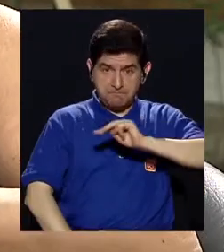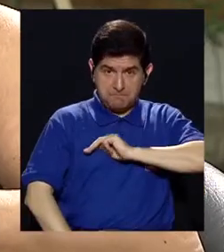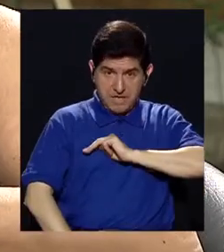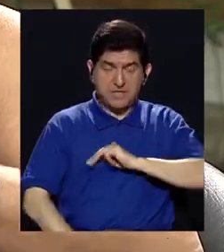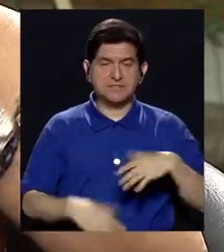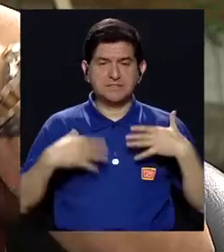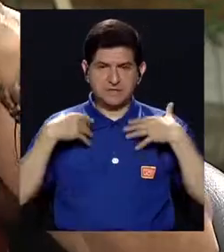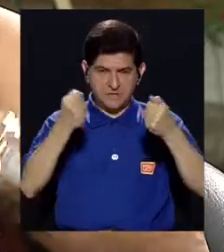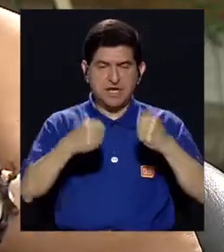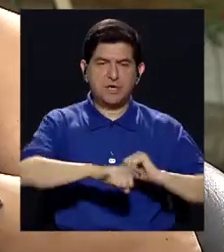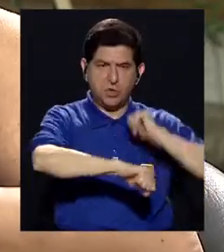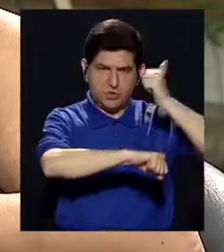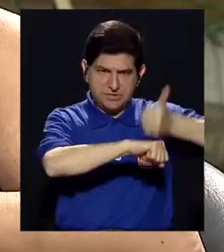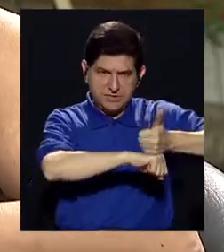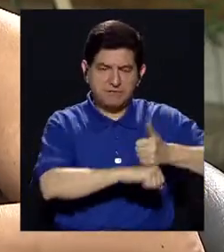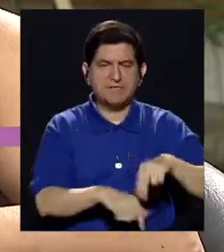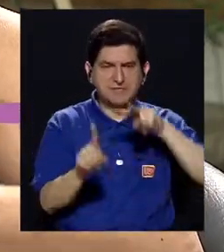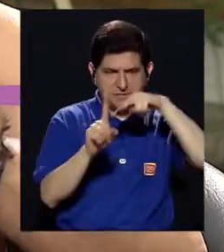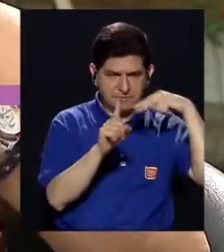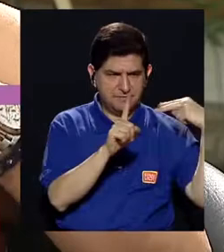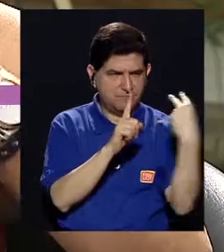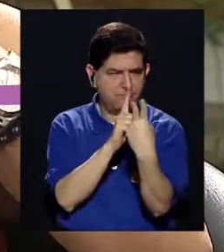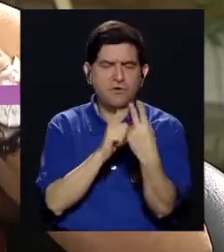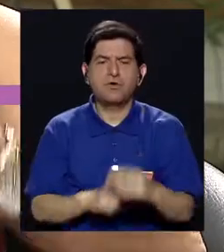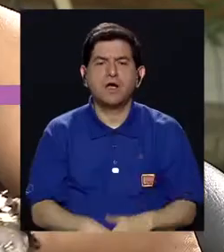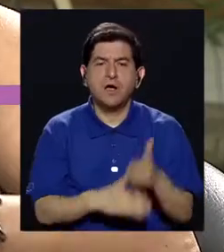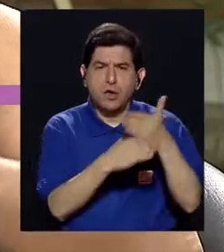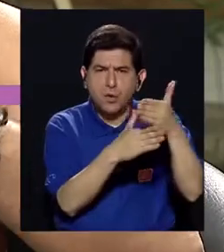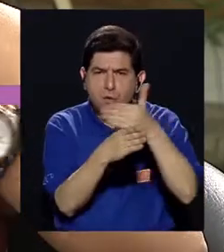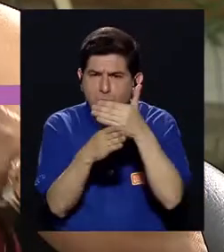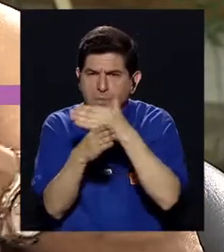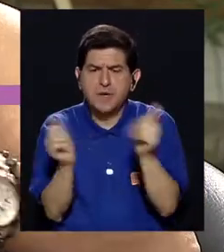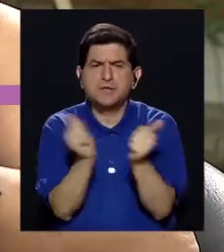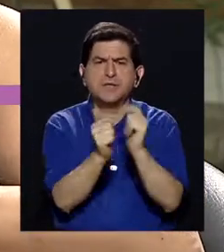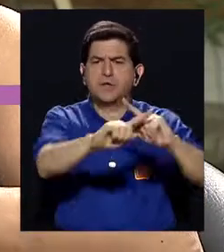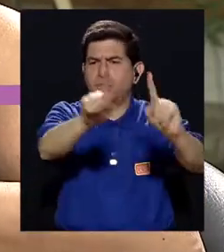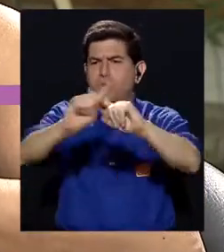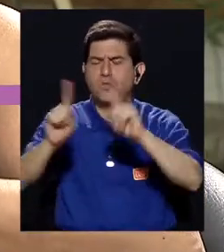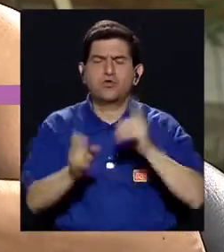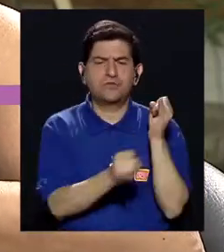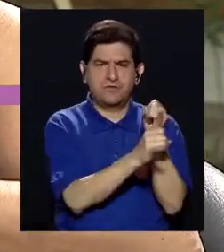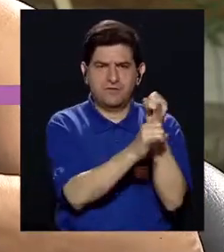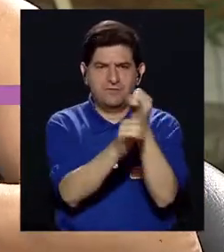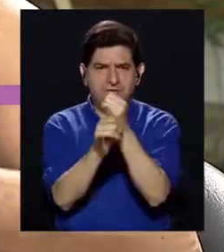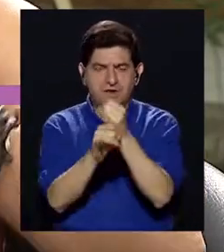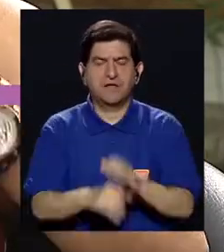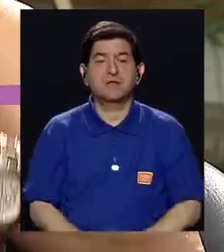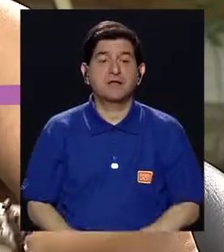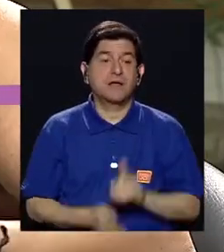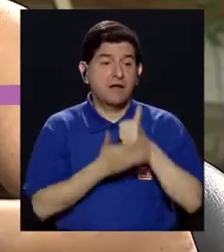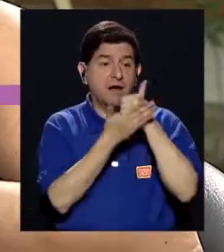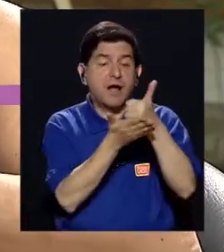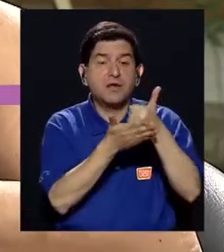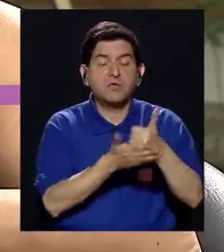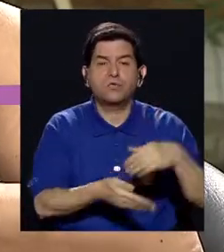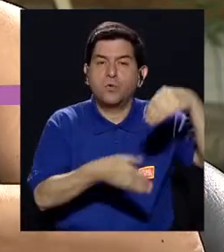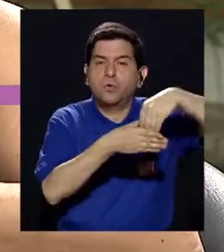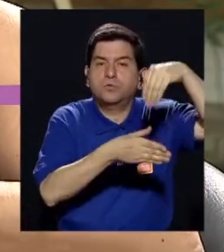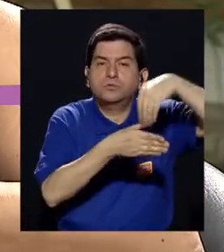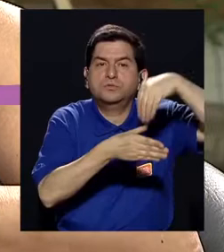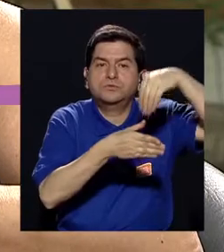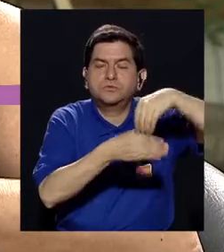Dentro del Ministerio de Salud creamos todo un enfoque que es el que compartimos incluso con las diferentes instituciones, que sirvió también de